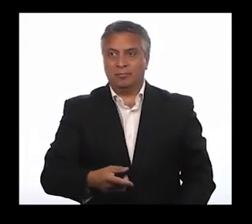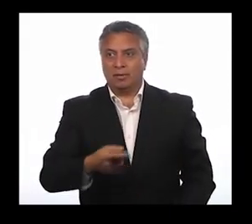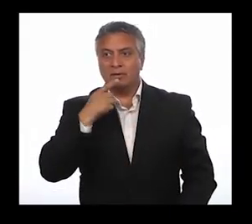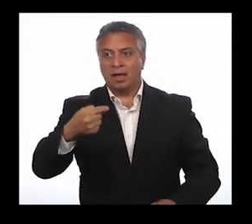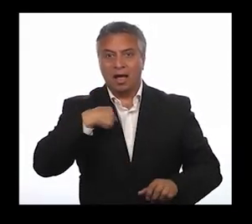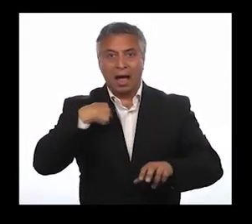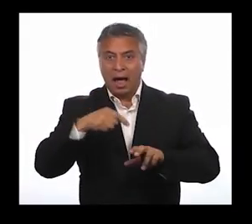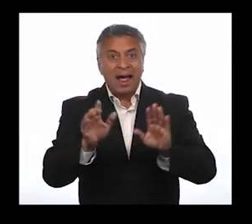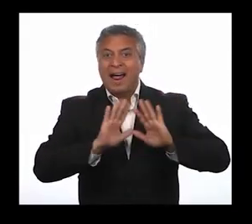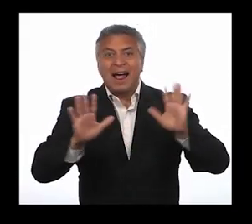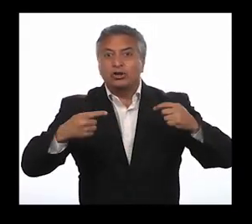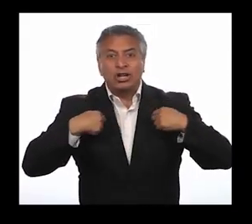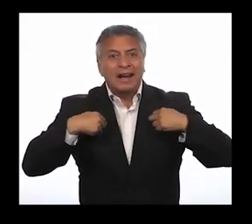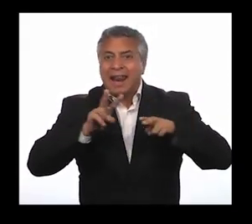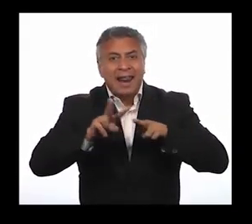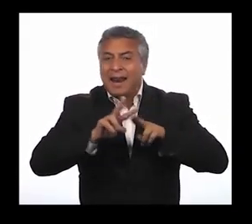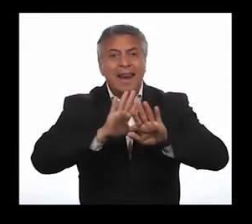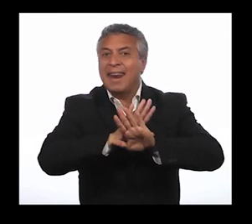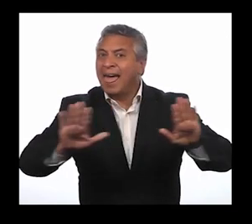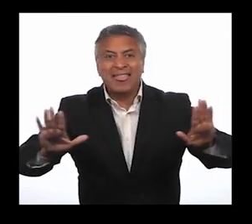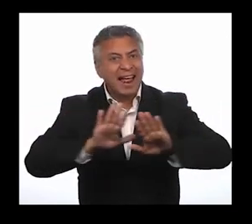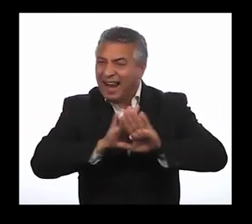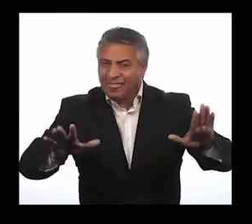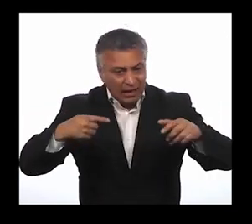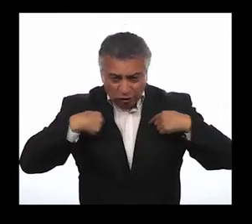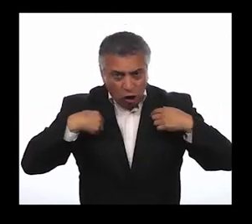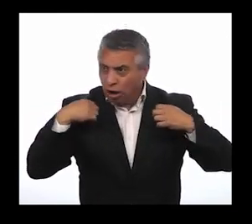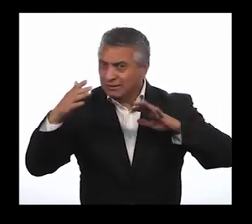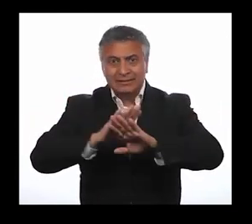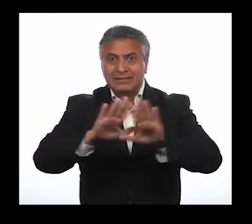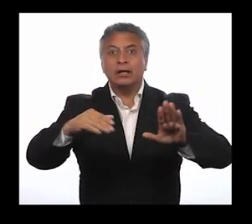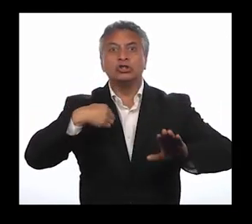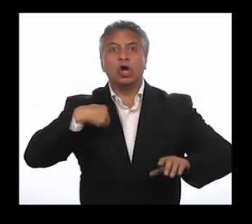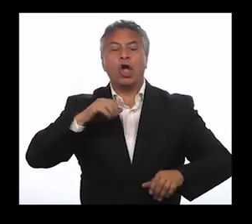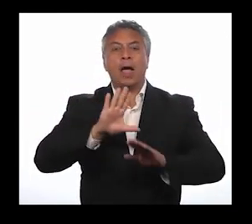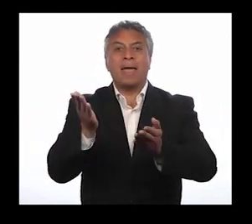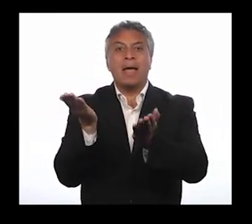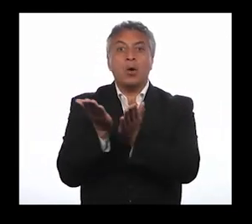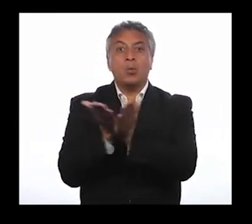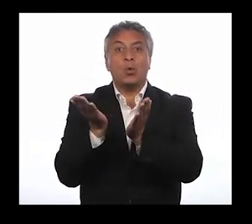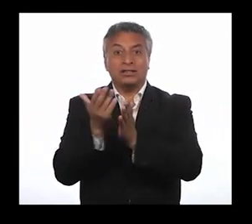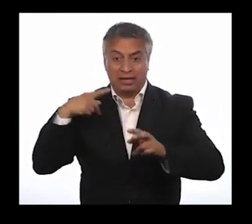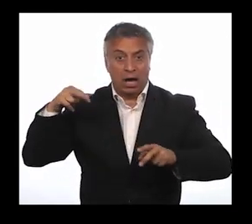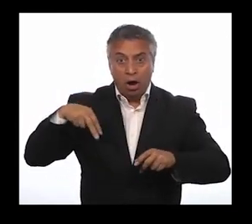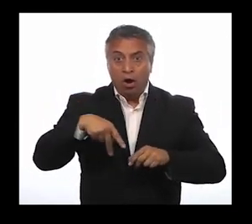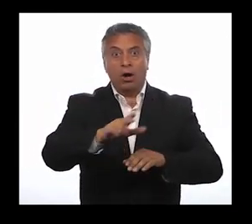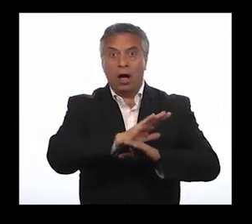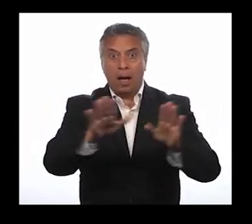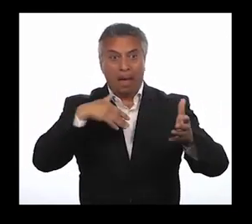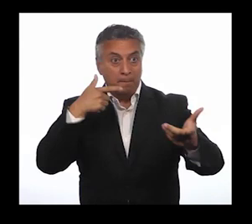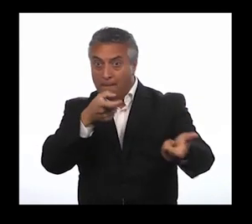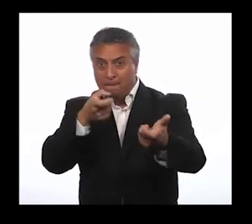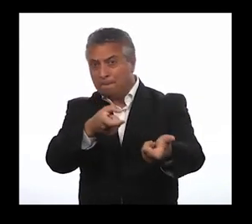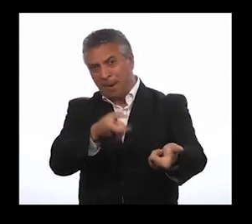Me dispararon en la pierna, no estaba haciendo nada, absolutamente nada. Venía del liceo, los pacos me pararon, me